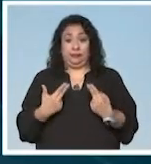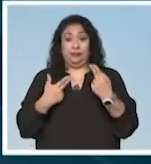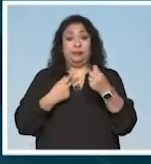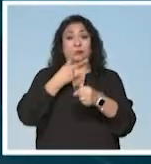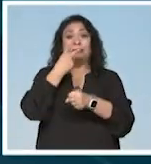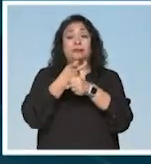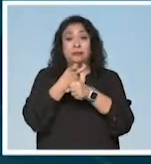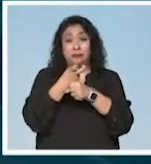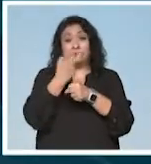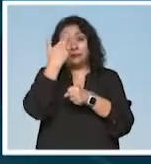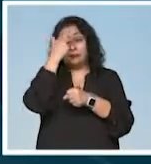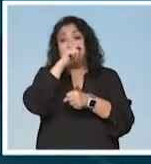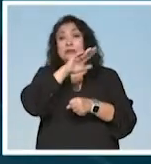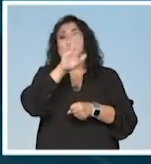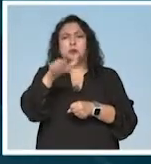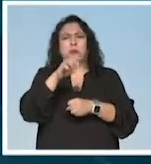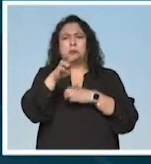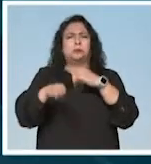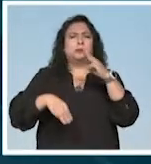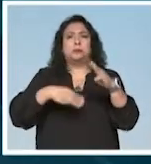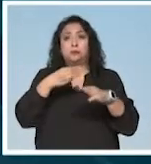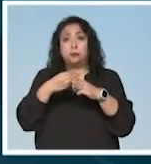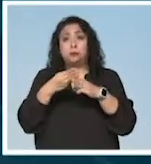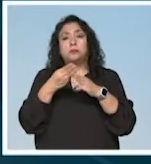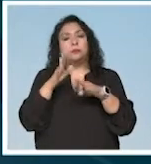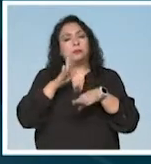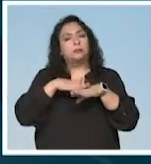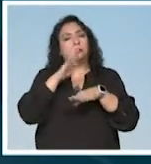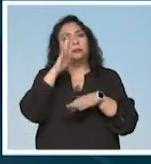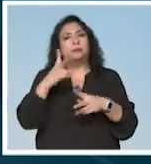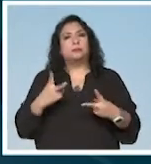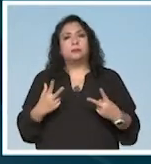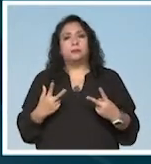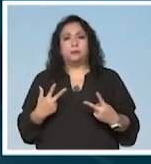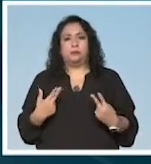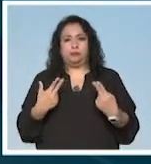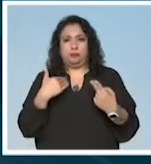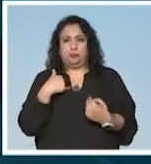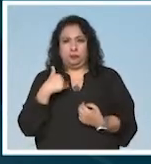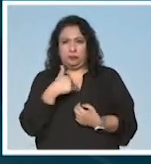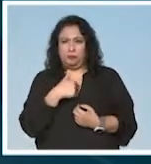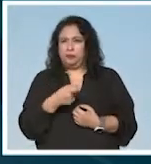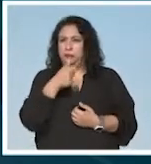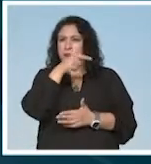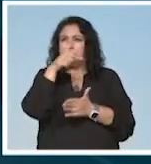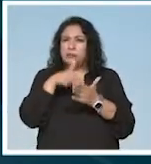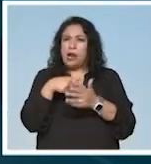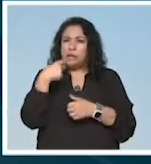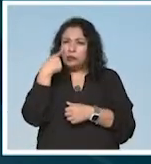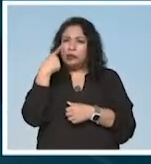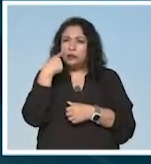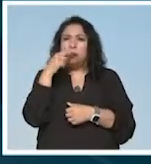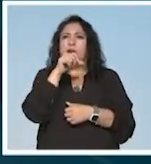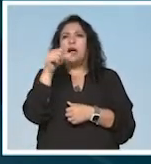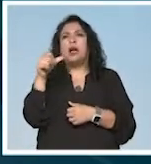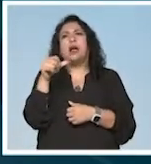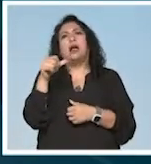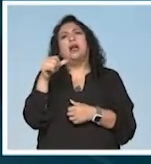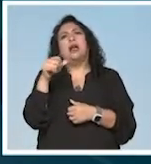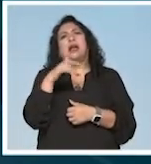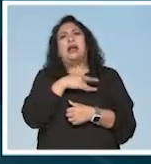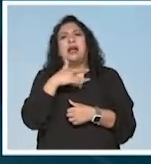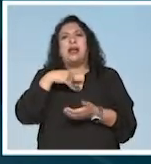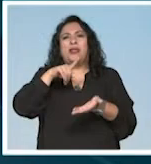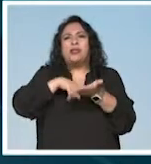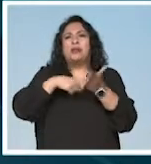la segunda causa de muerte en todo el mundo en particular el cáncer de mama ocupa el primer lugar en incidencia de las neoplasias